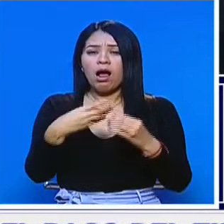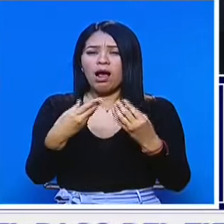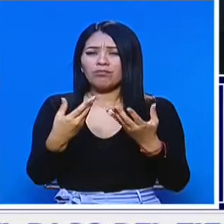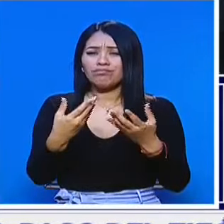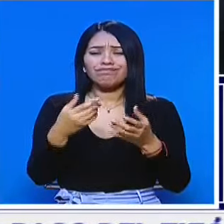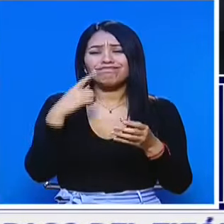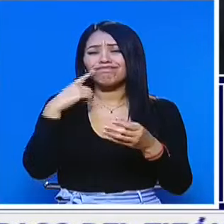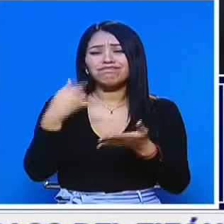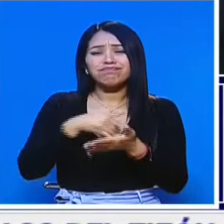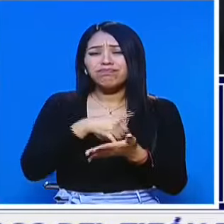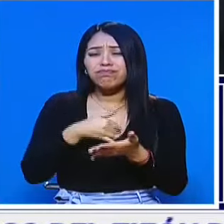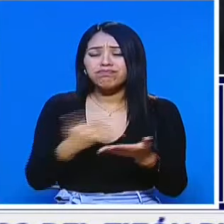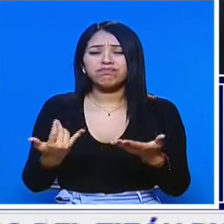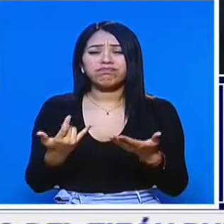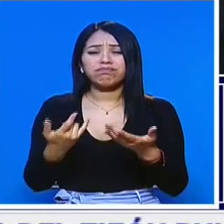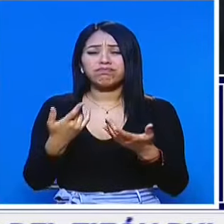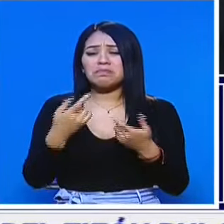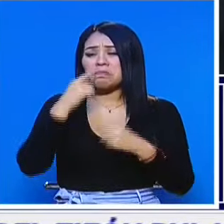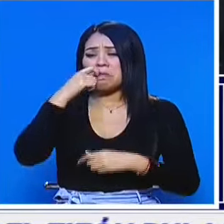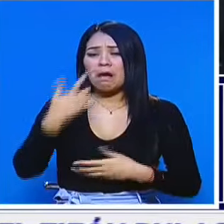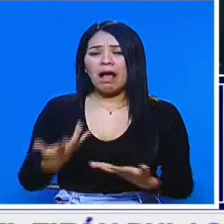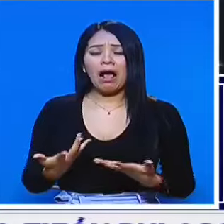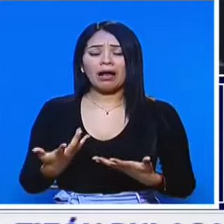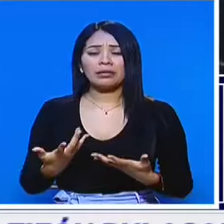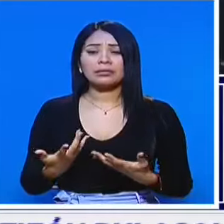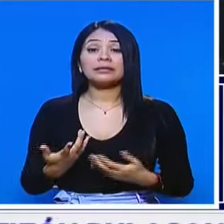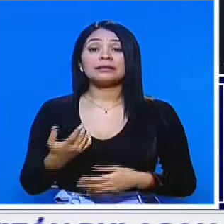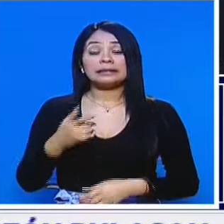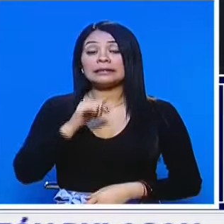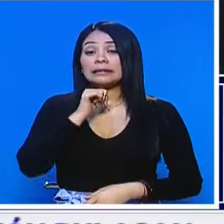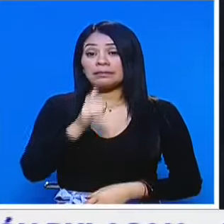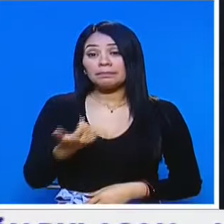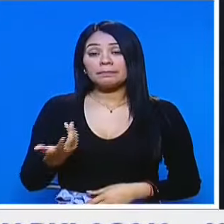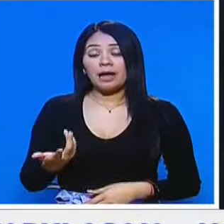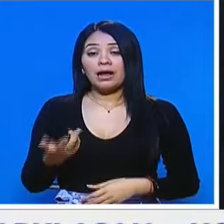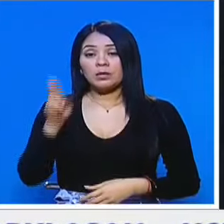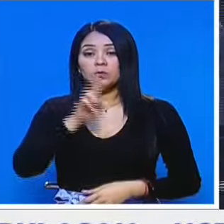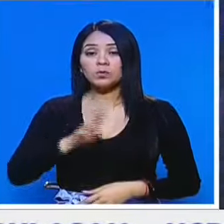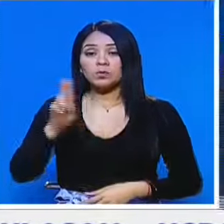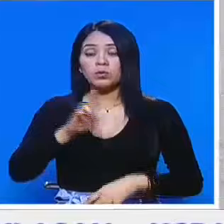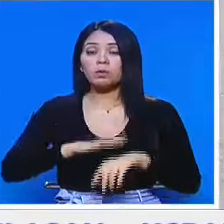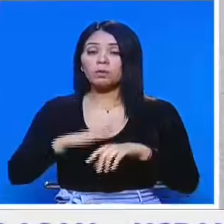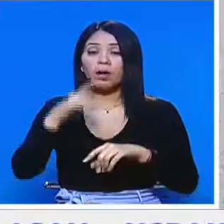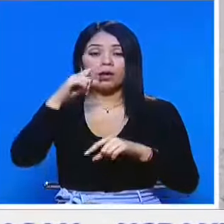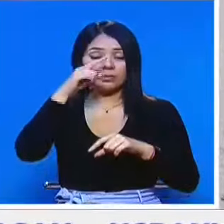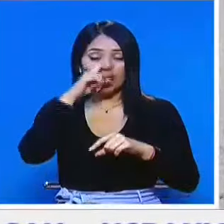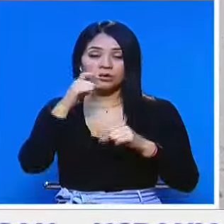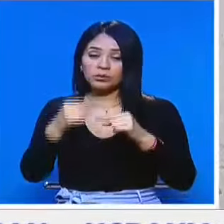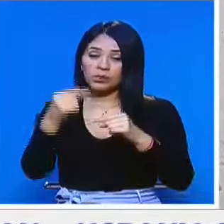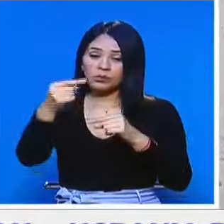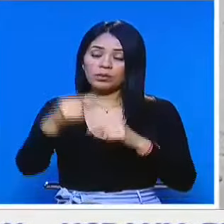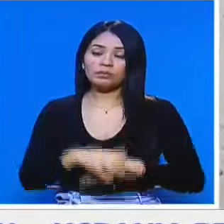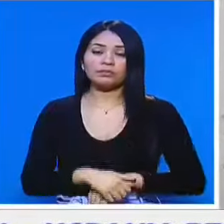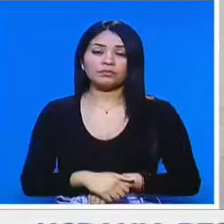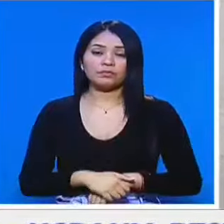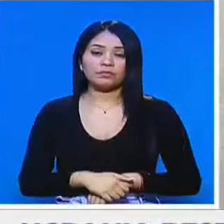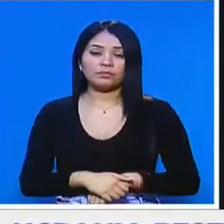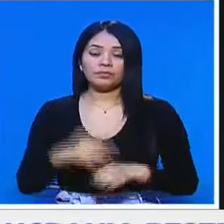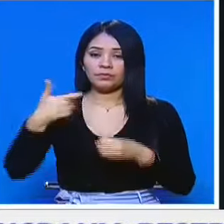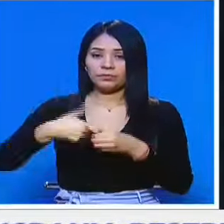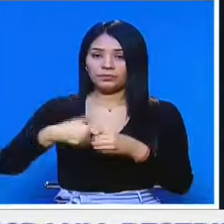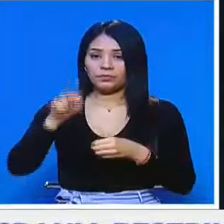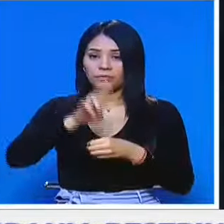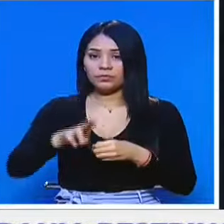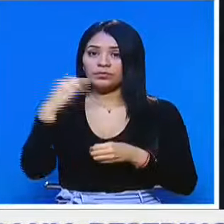se va a dañar, aparte de la corrosión que puede sufrir por el tiempo que tenga el cilindro. La manera de trasladar una bombona tiene su técnica.